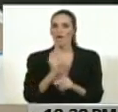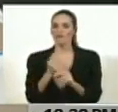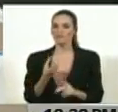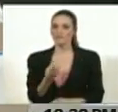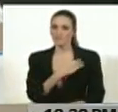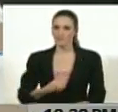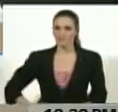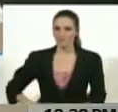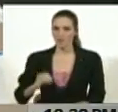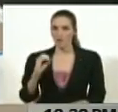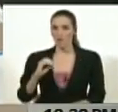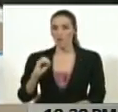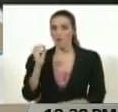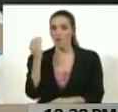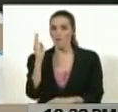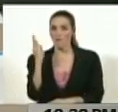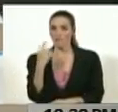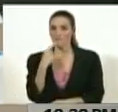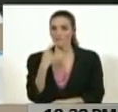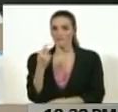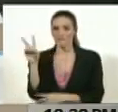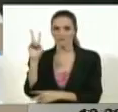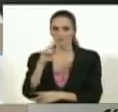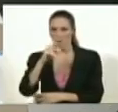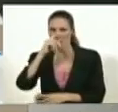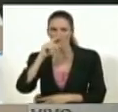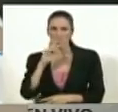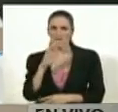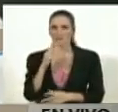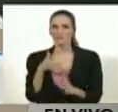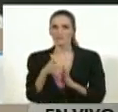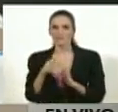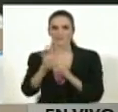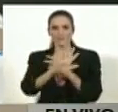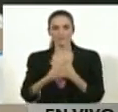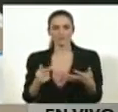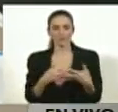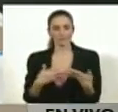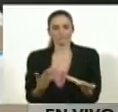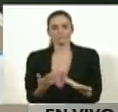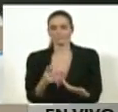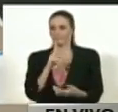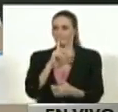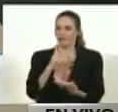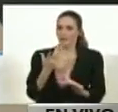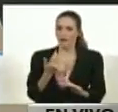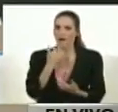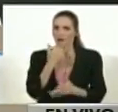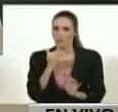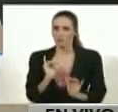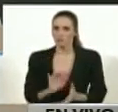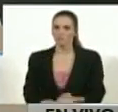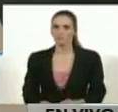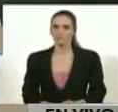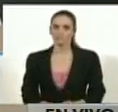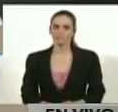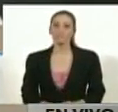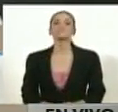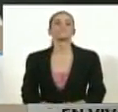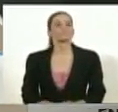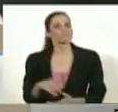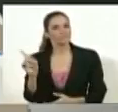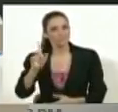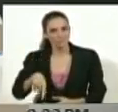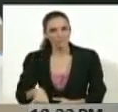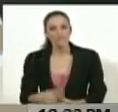Barack Obama considerando a Venezuela una amenaza a la seguridad de los Estados Unidos y a su política exterior ni hablar de